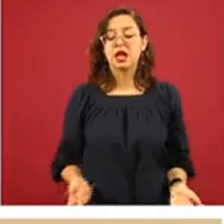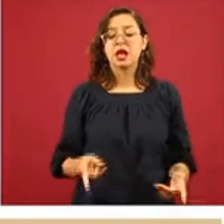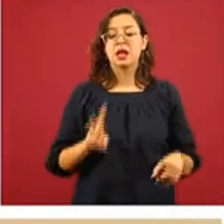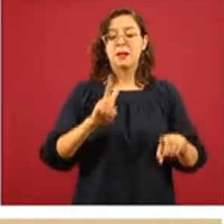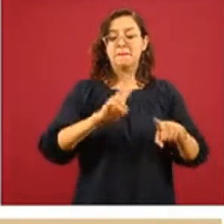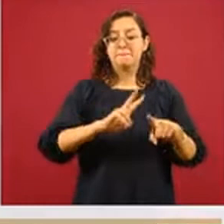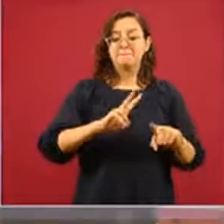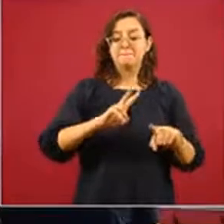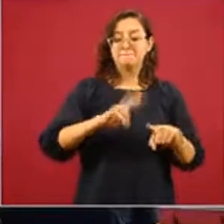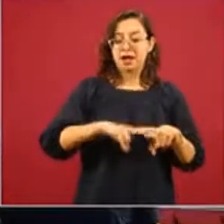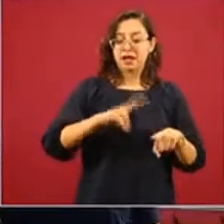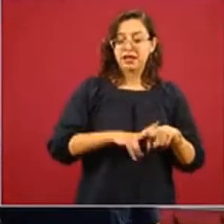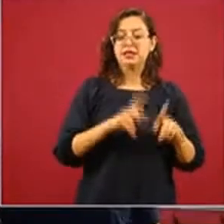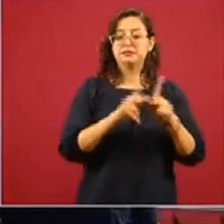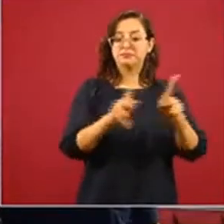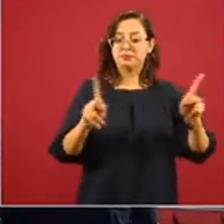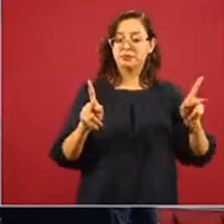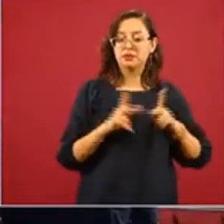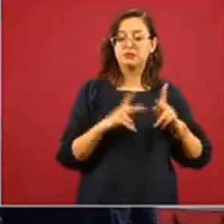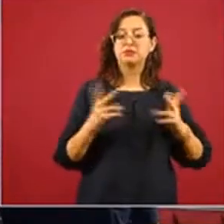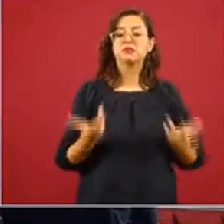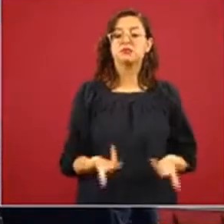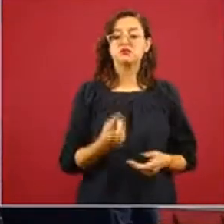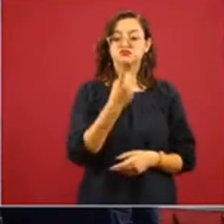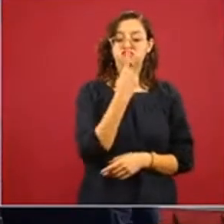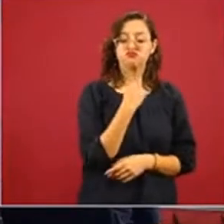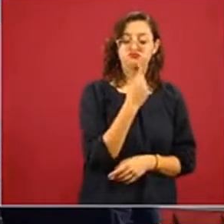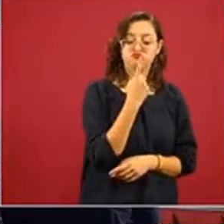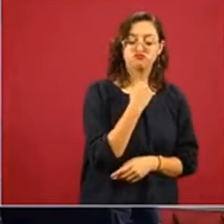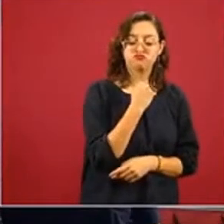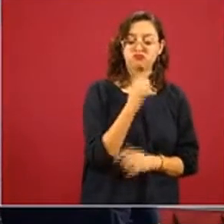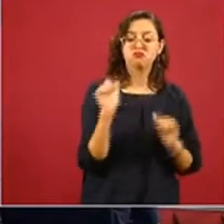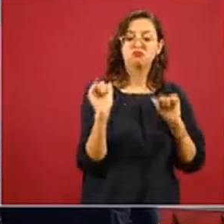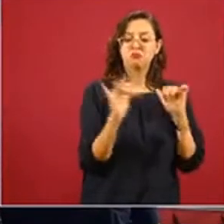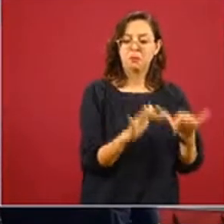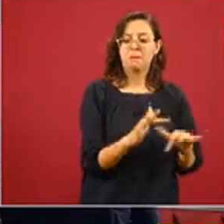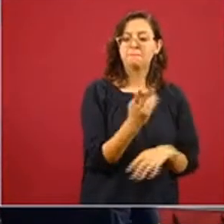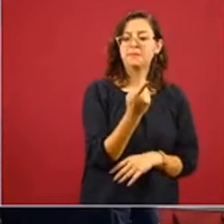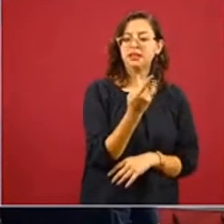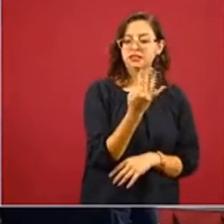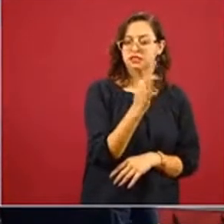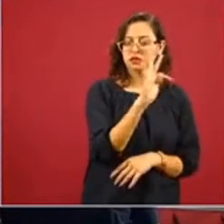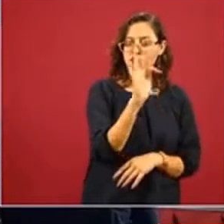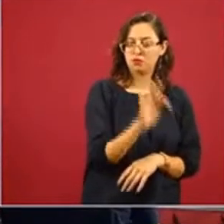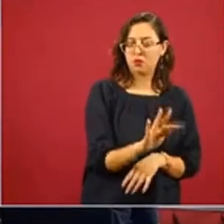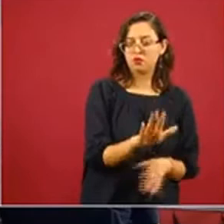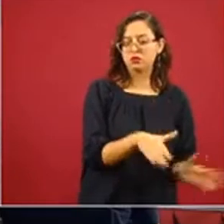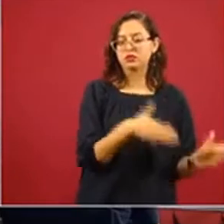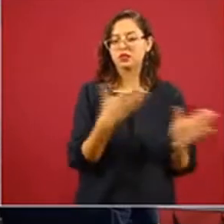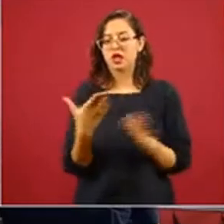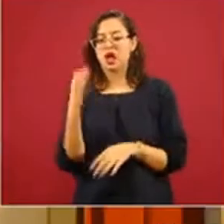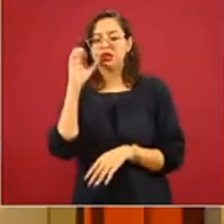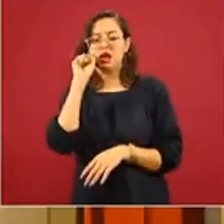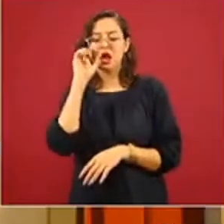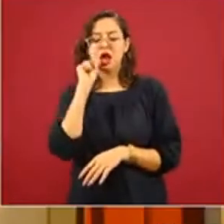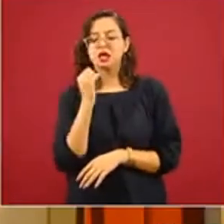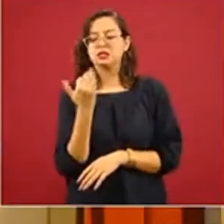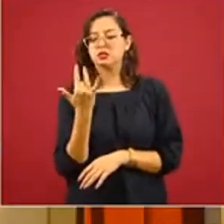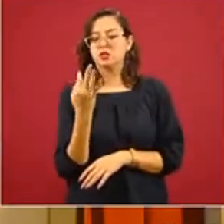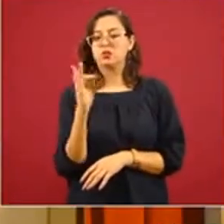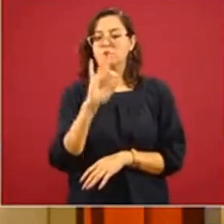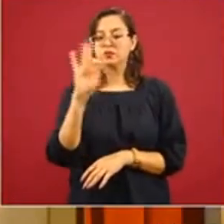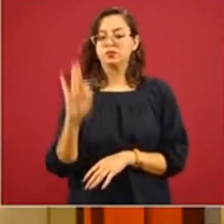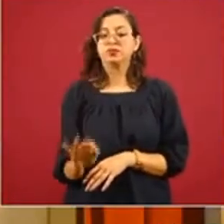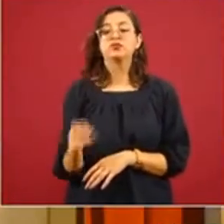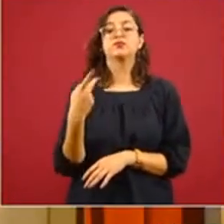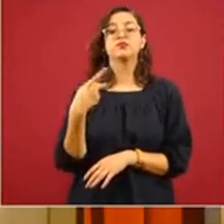parques, tenemos un aforo de 25% en color rojo y un aforo del 50% en el naranja, pero